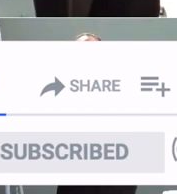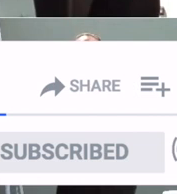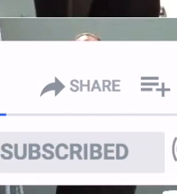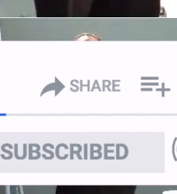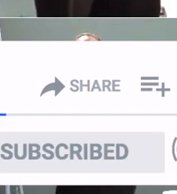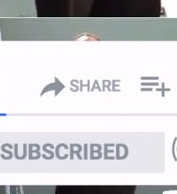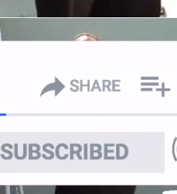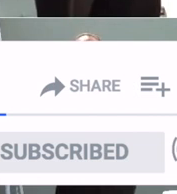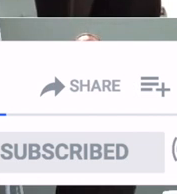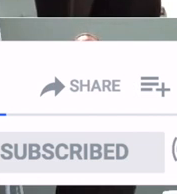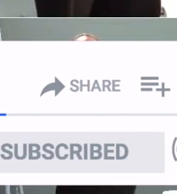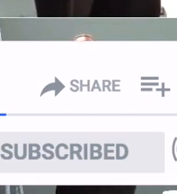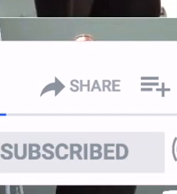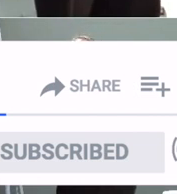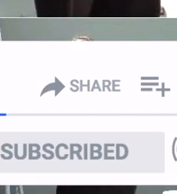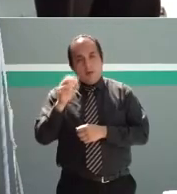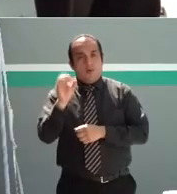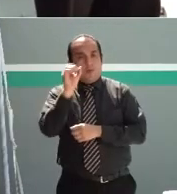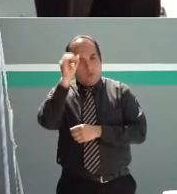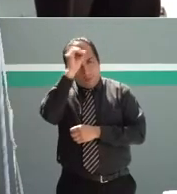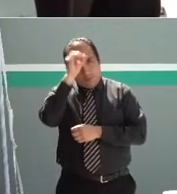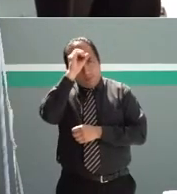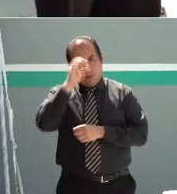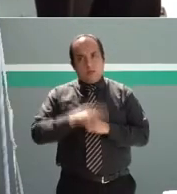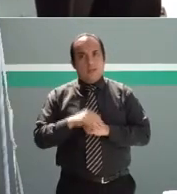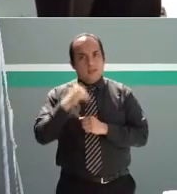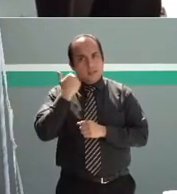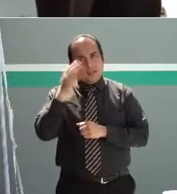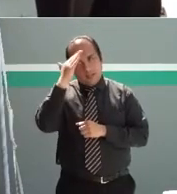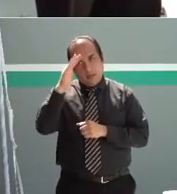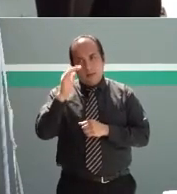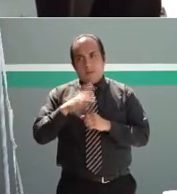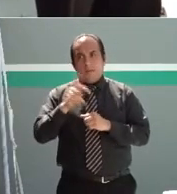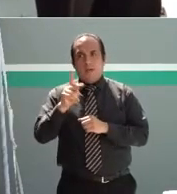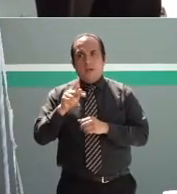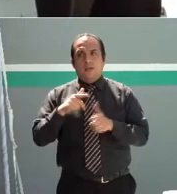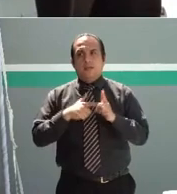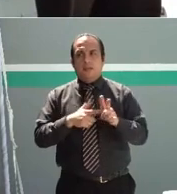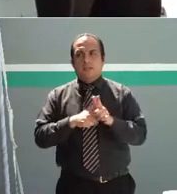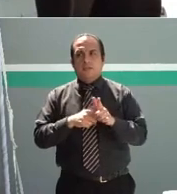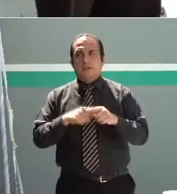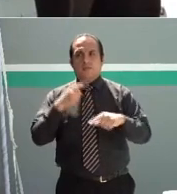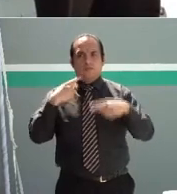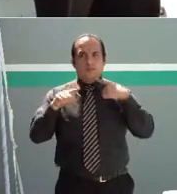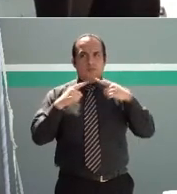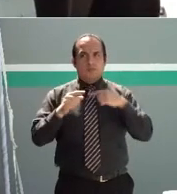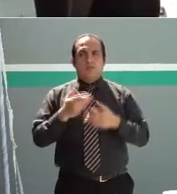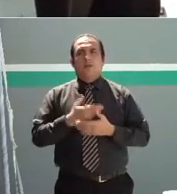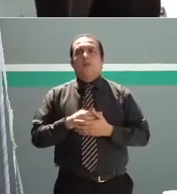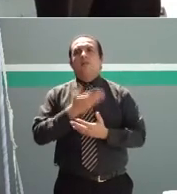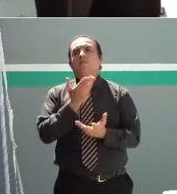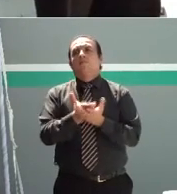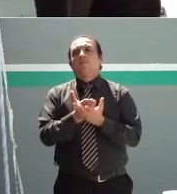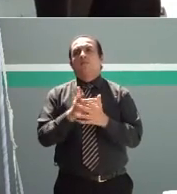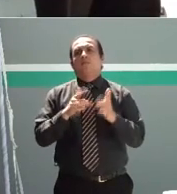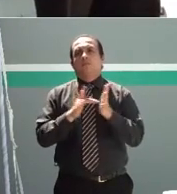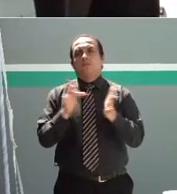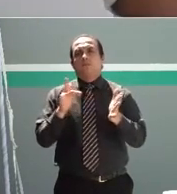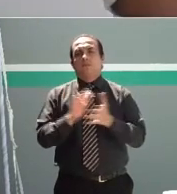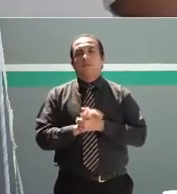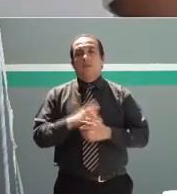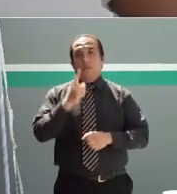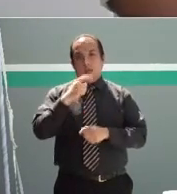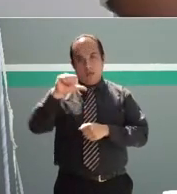opinión. Pensábamos que se iba ya a tener la resolución en este momento, pero aún se discute esta propuesta, doctora. Gracias. Sí. Aquí